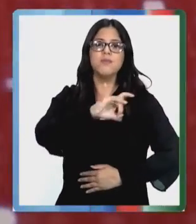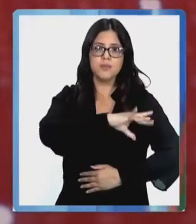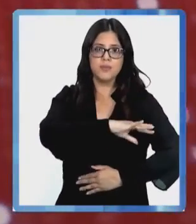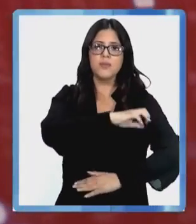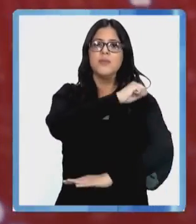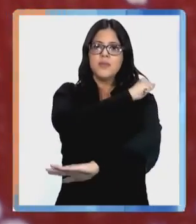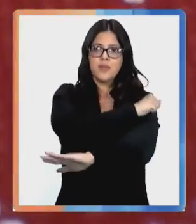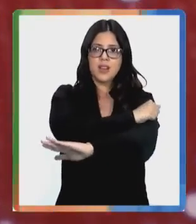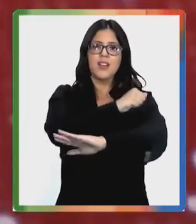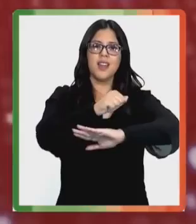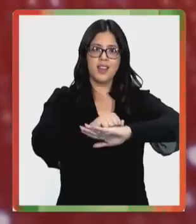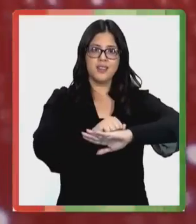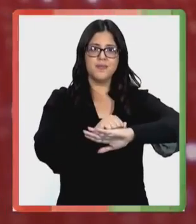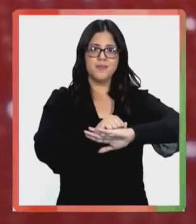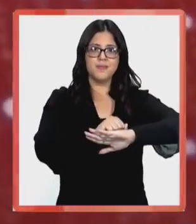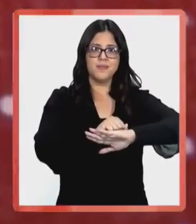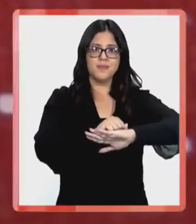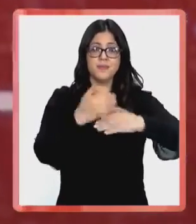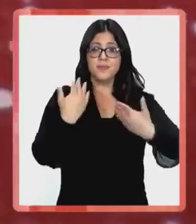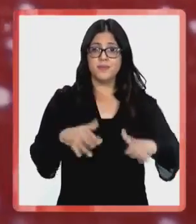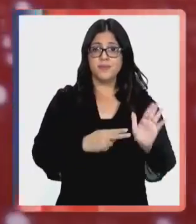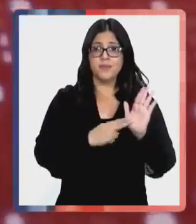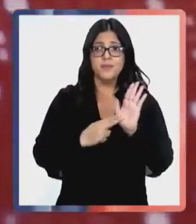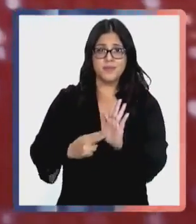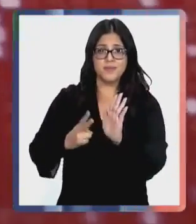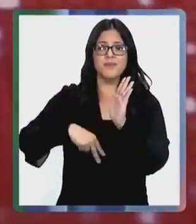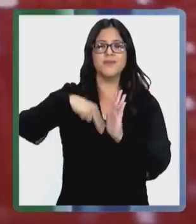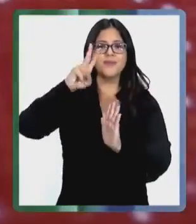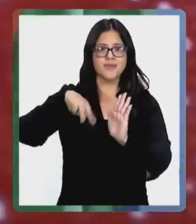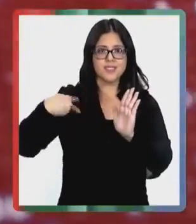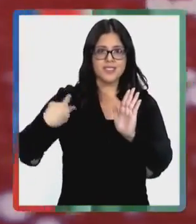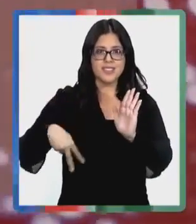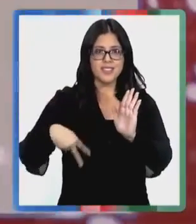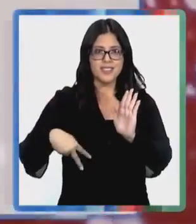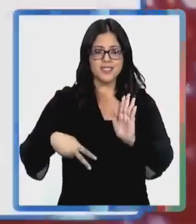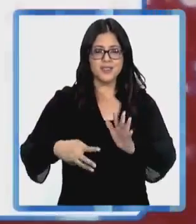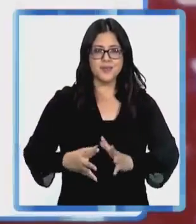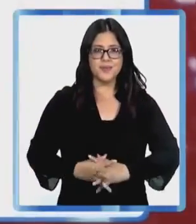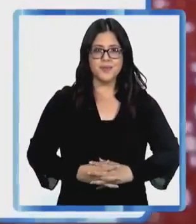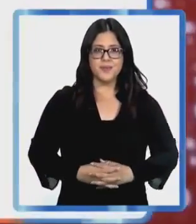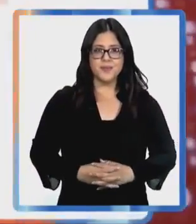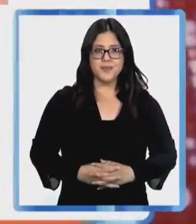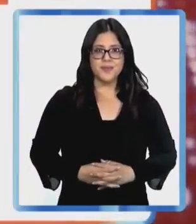Abierta de Chile, Arcatel, presentó Portavoz Noticias.